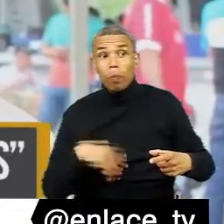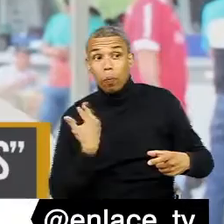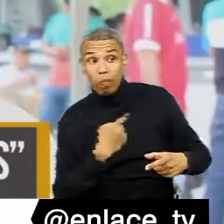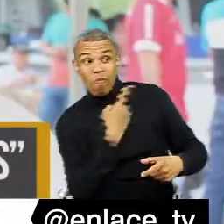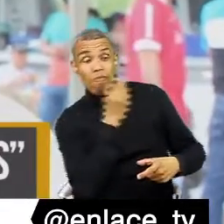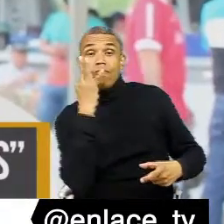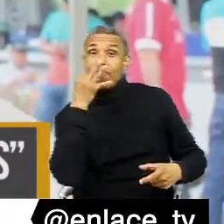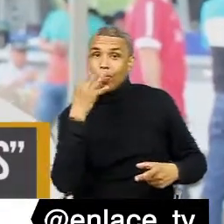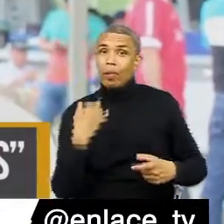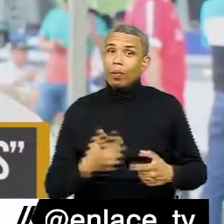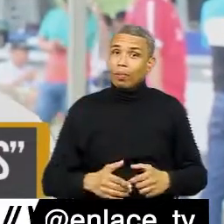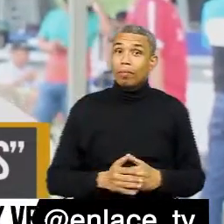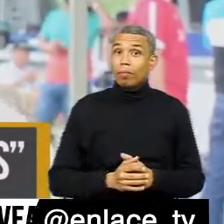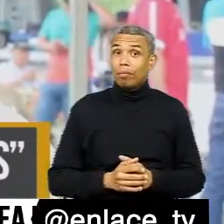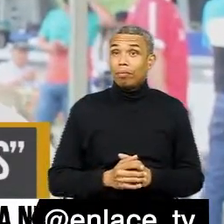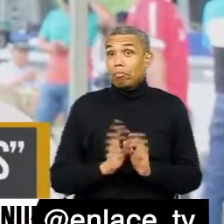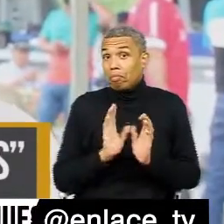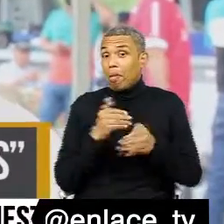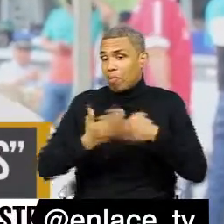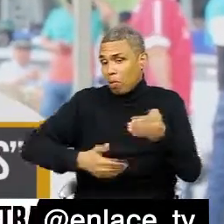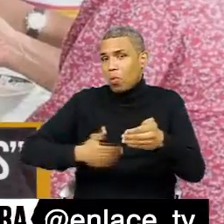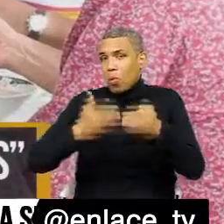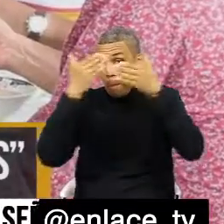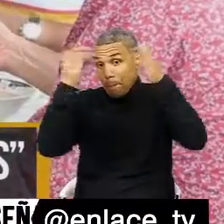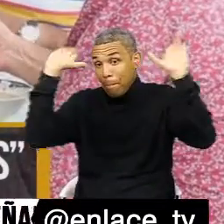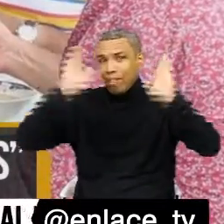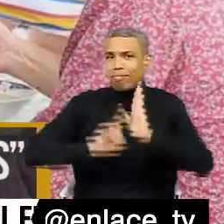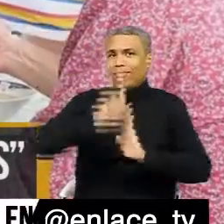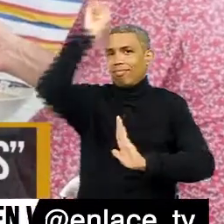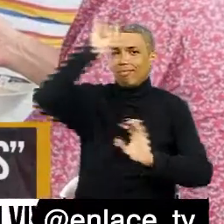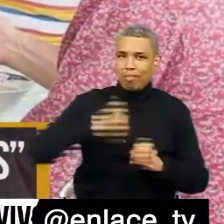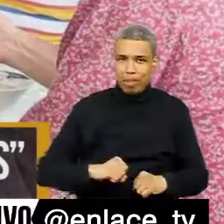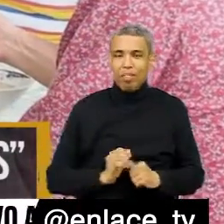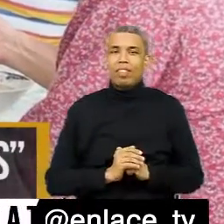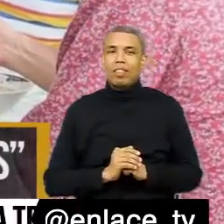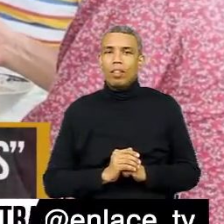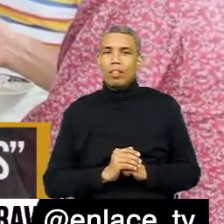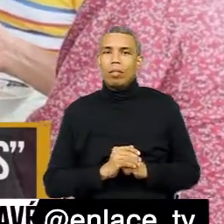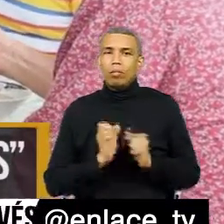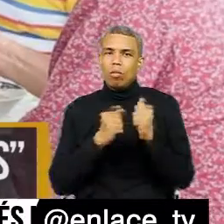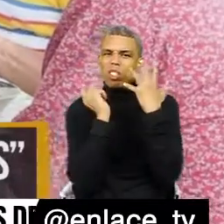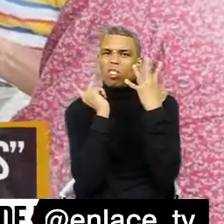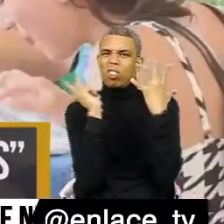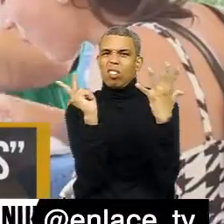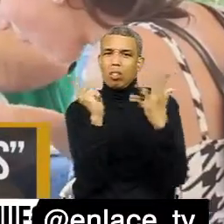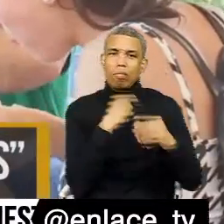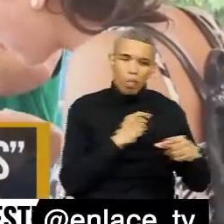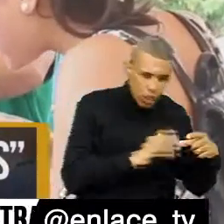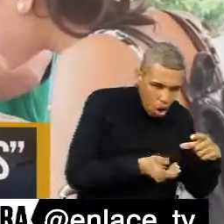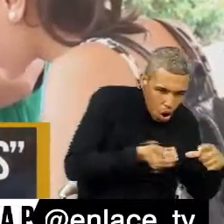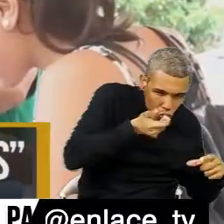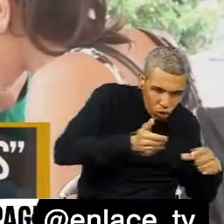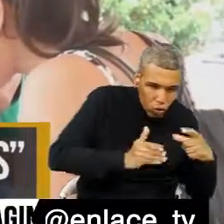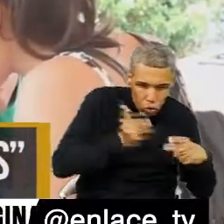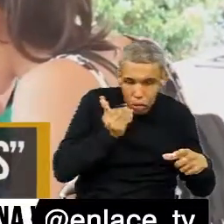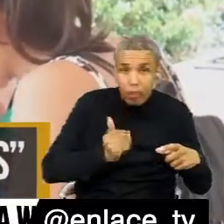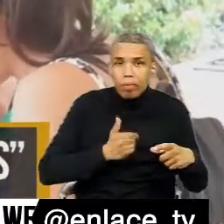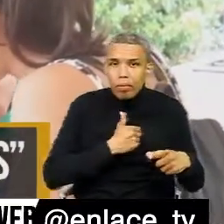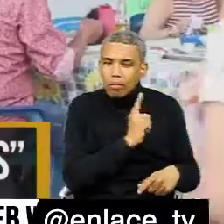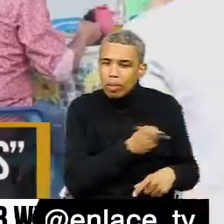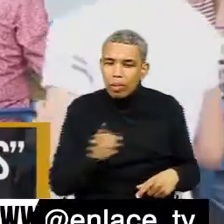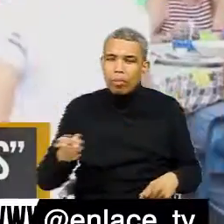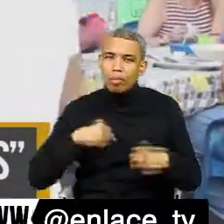podemos, se nos van abriendo más puertas para trabajar. En total fueron 7 los sancoches que participaron en esta séptima versión que se lleva a cabo